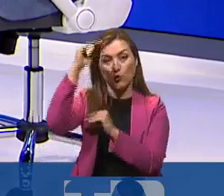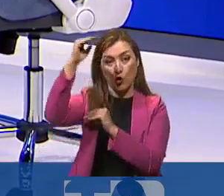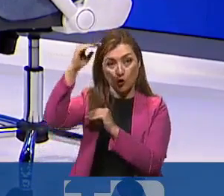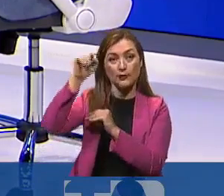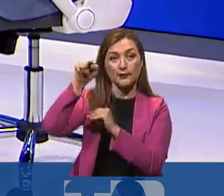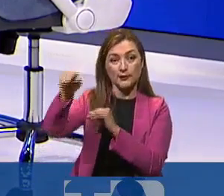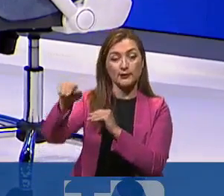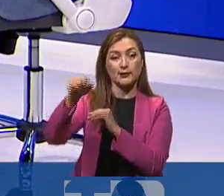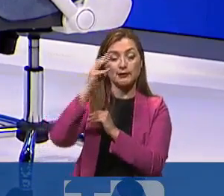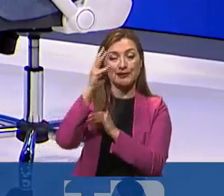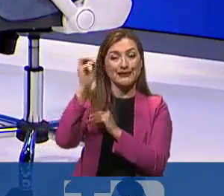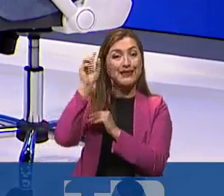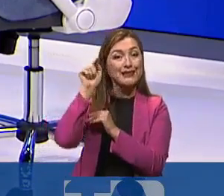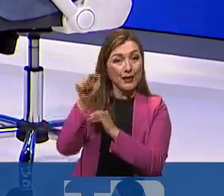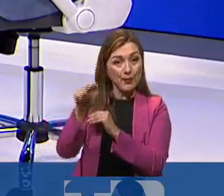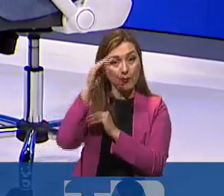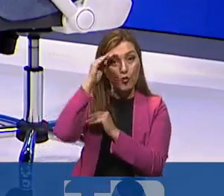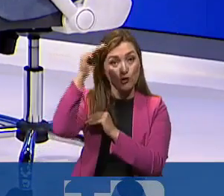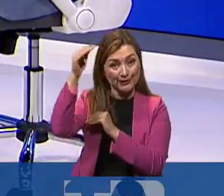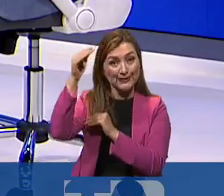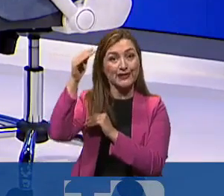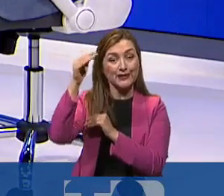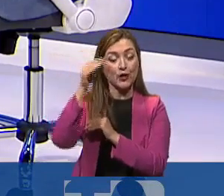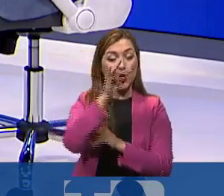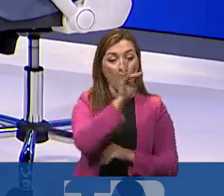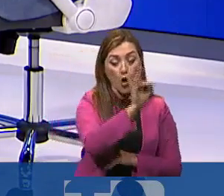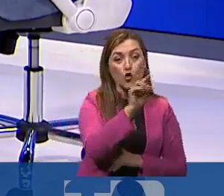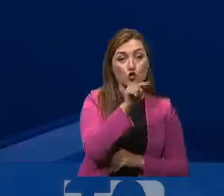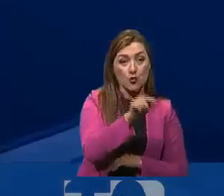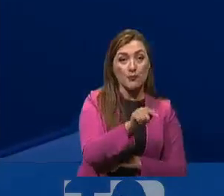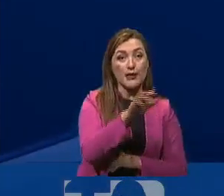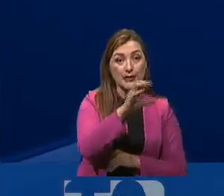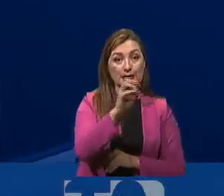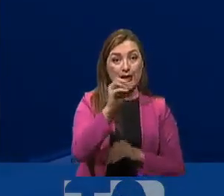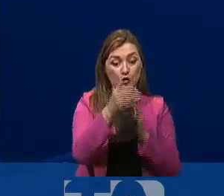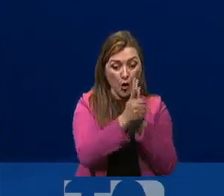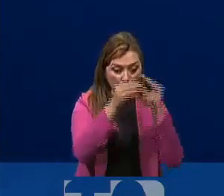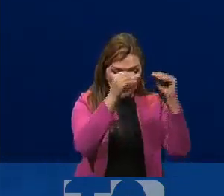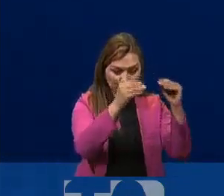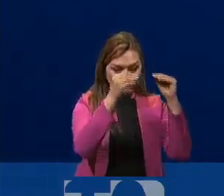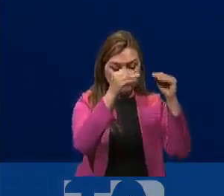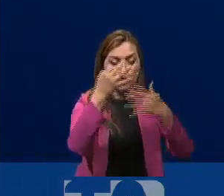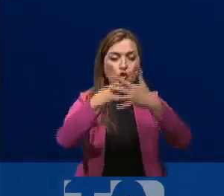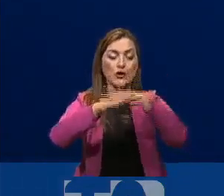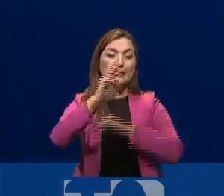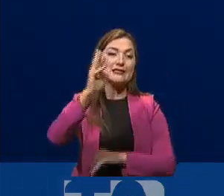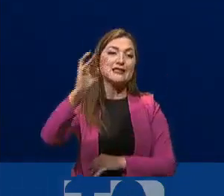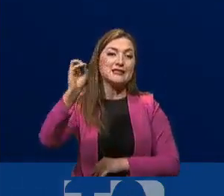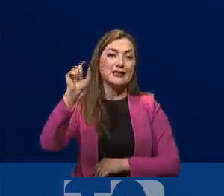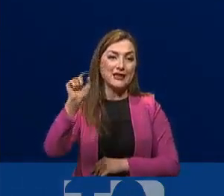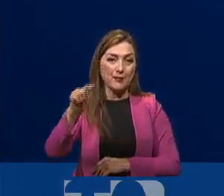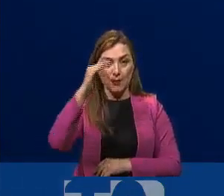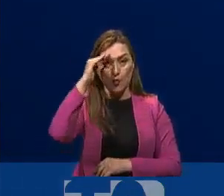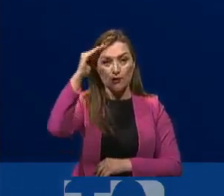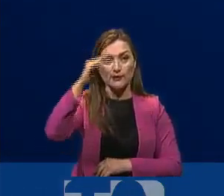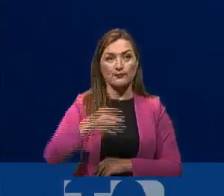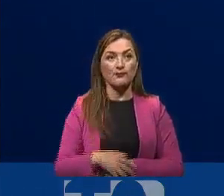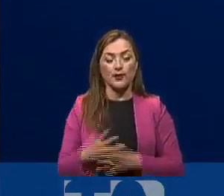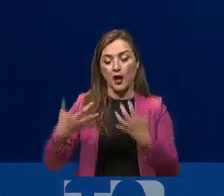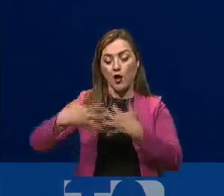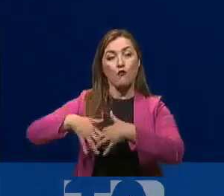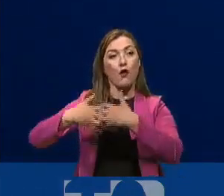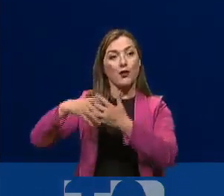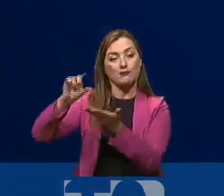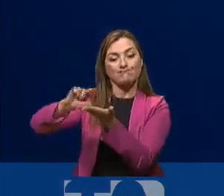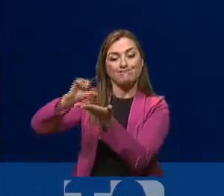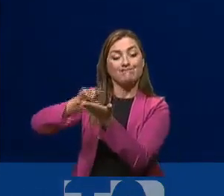policías, de 60 mil policías, porque ya contemplamos los 8.500 que están capacitándose. La munición se está fabricando en Estados Unidos y